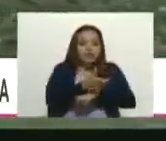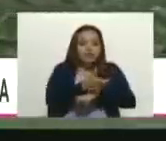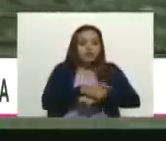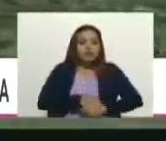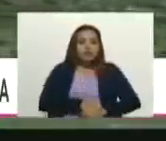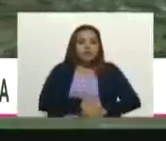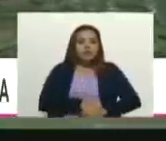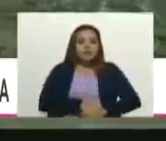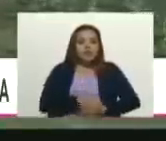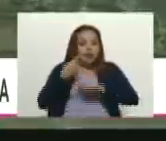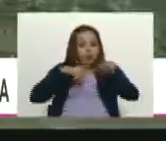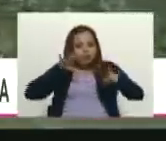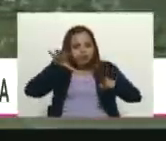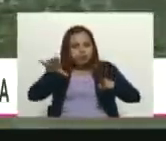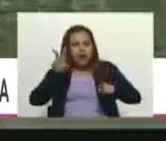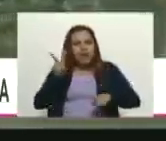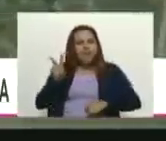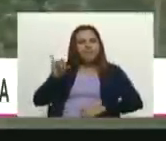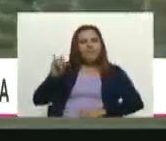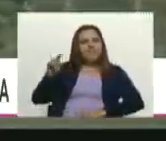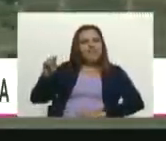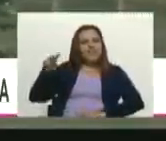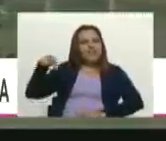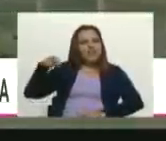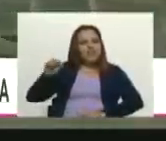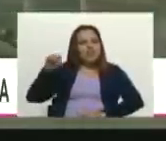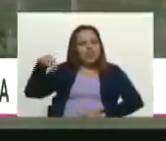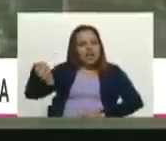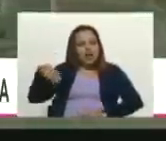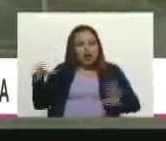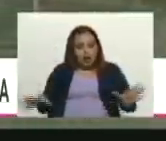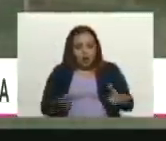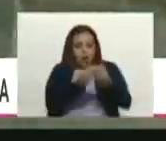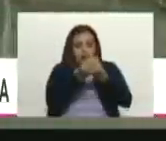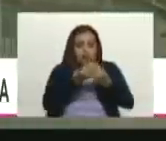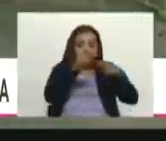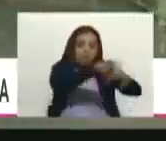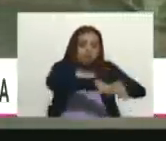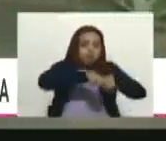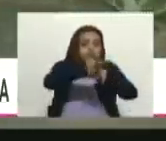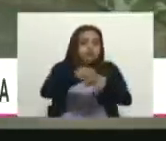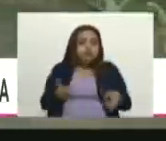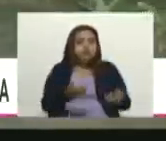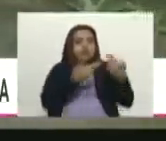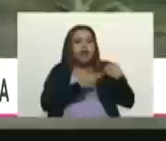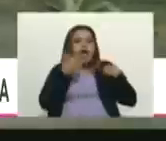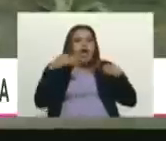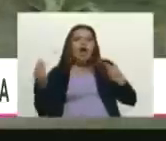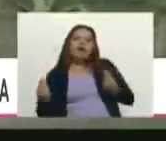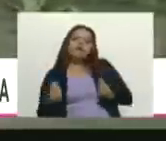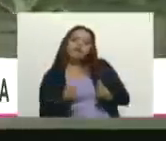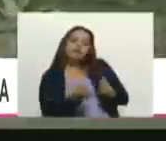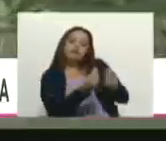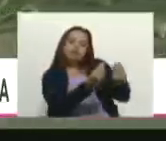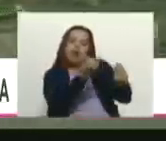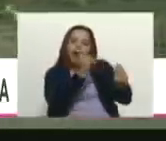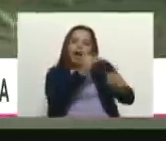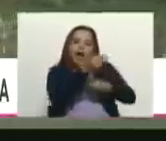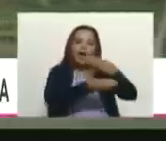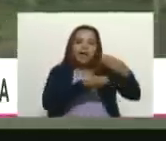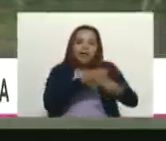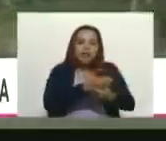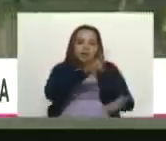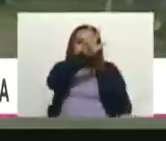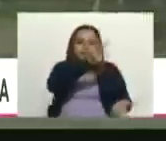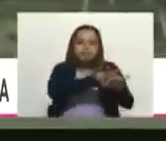a través de un ente de la agricultura, nos va a acompañar y nos va a